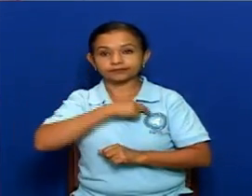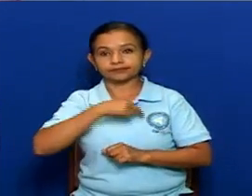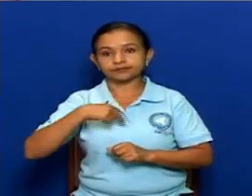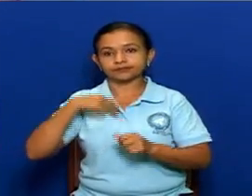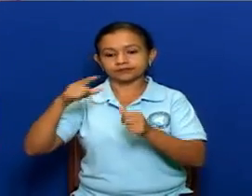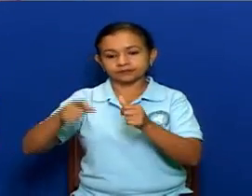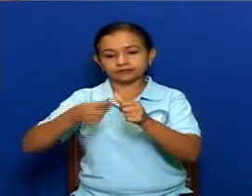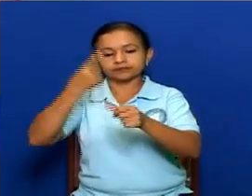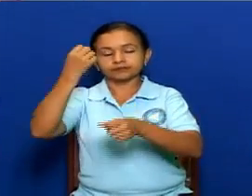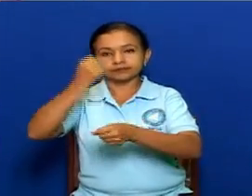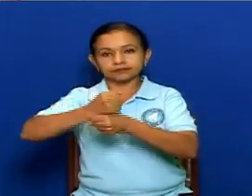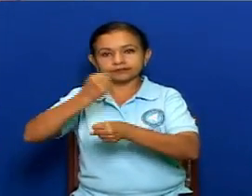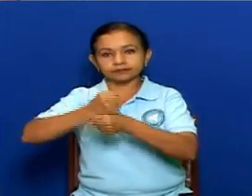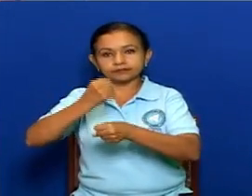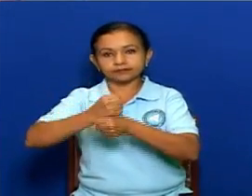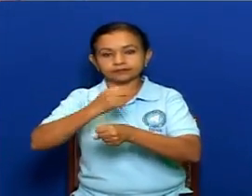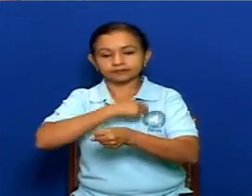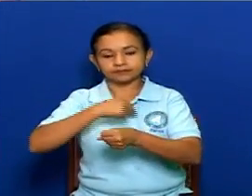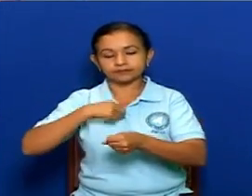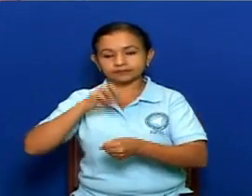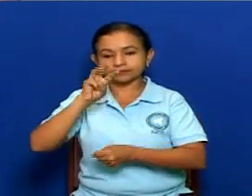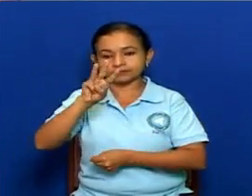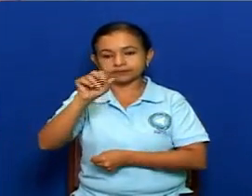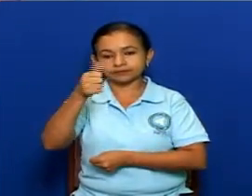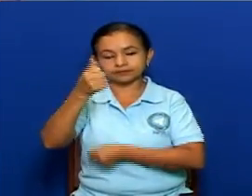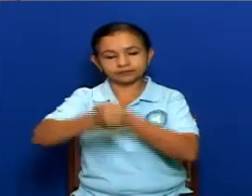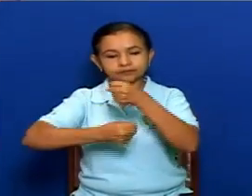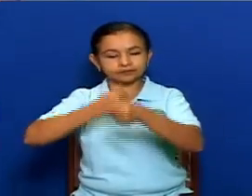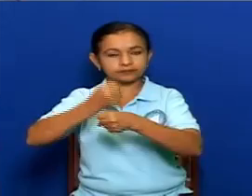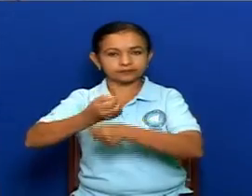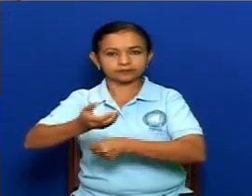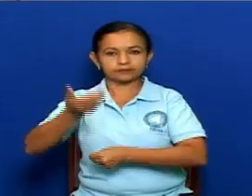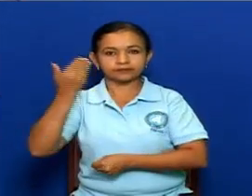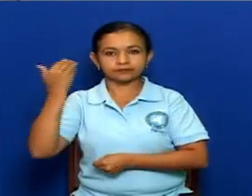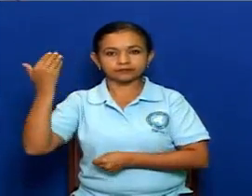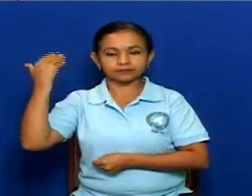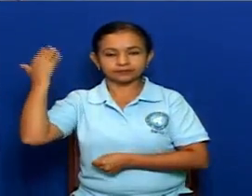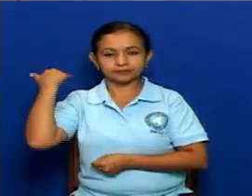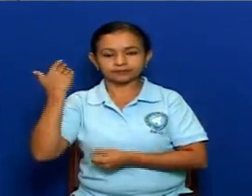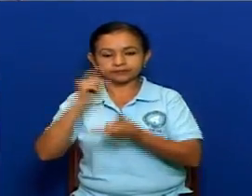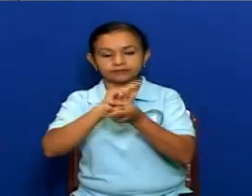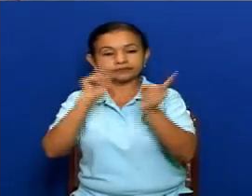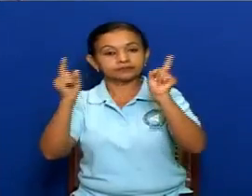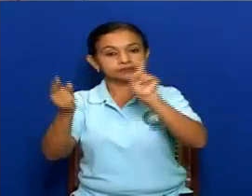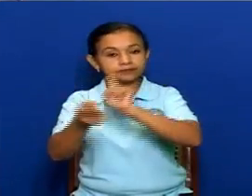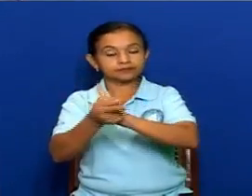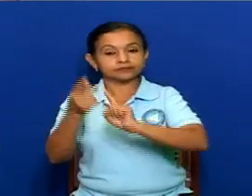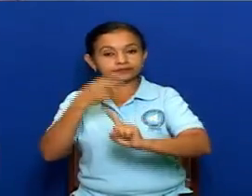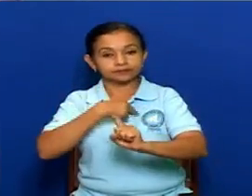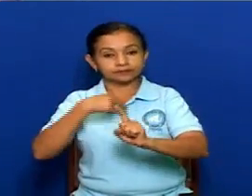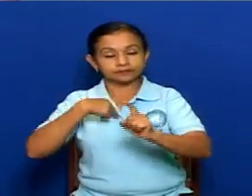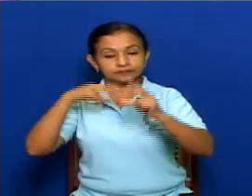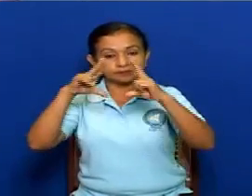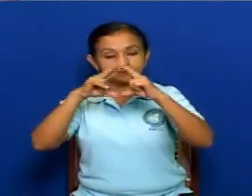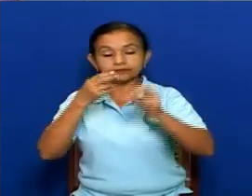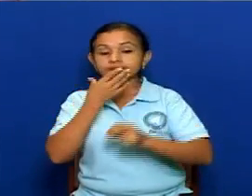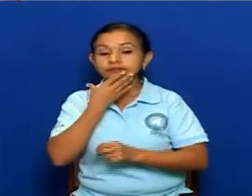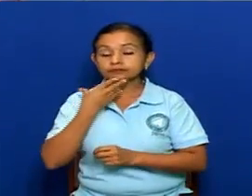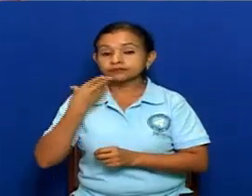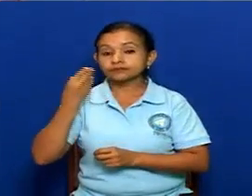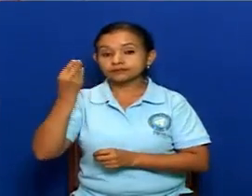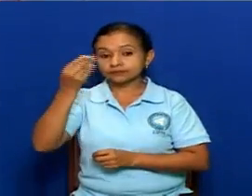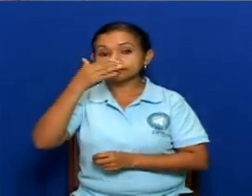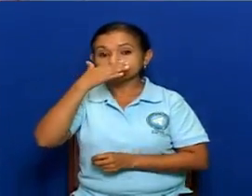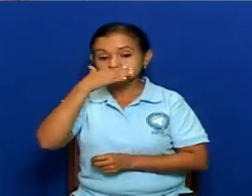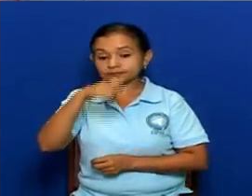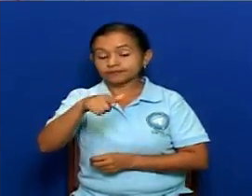primera tarea que se asignaron hace 36 años bajo un proceso de cambio que se hizo en el país, y fue la Juventud Nicaragüense la que se